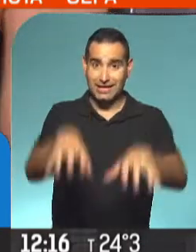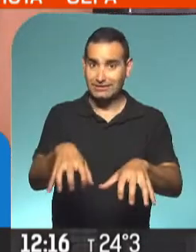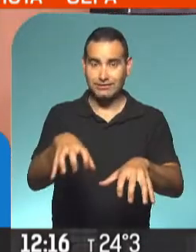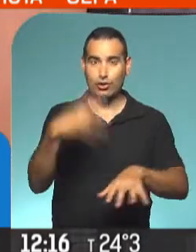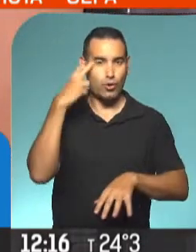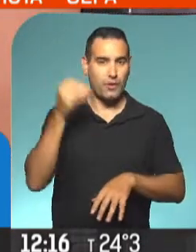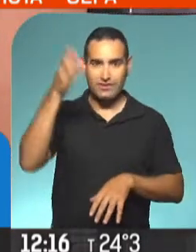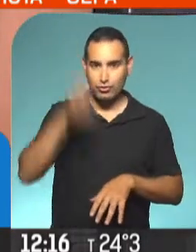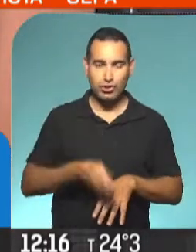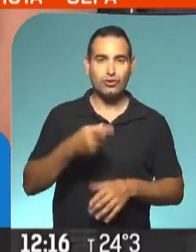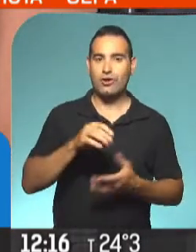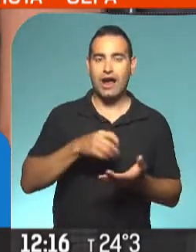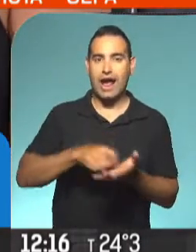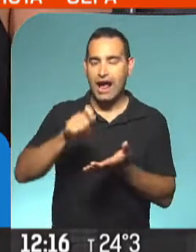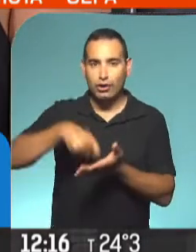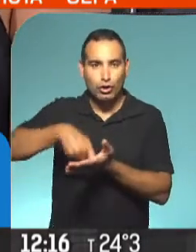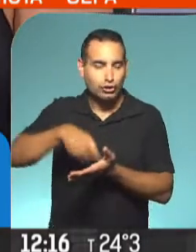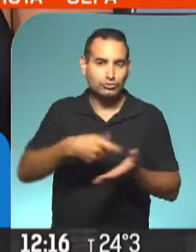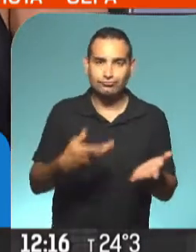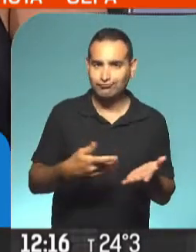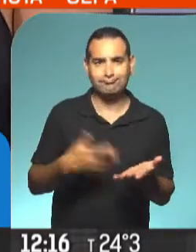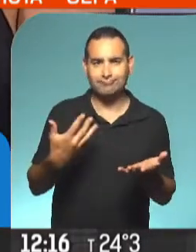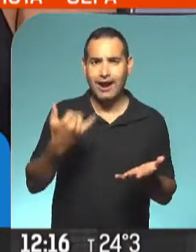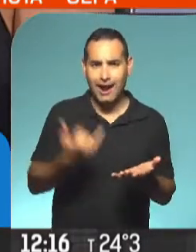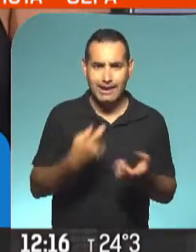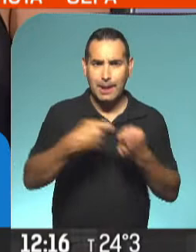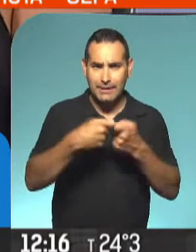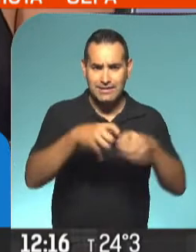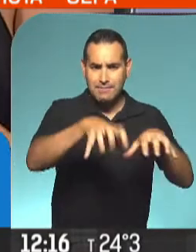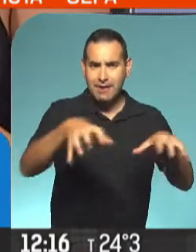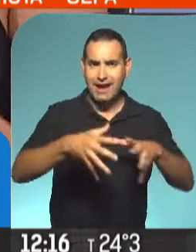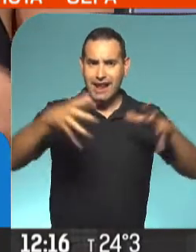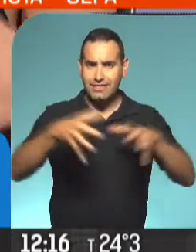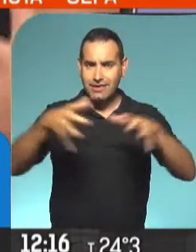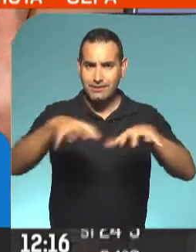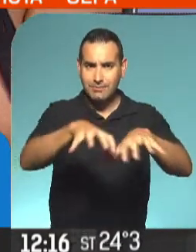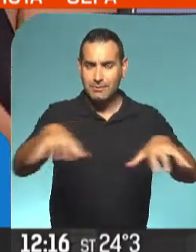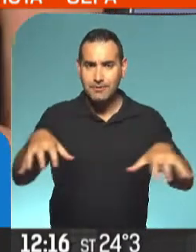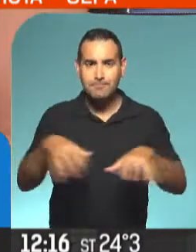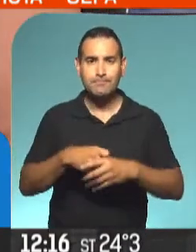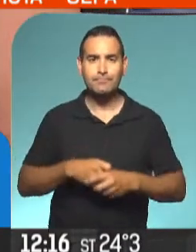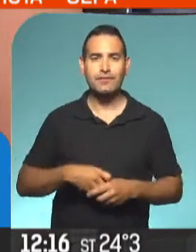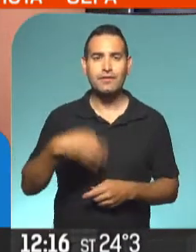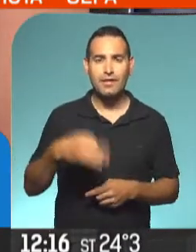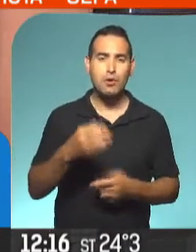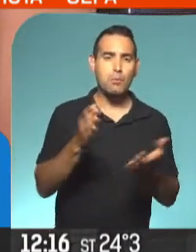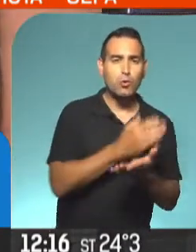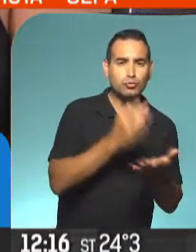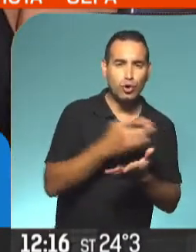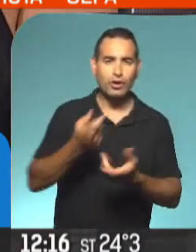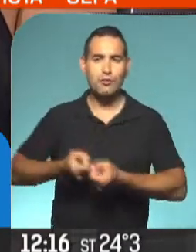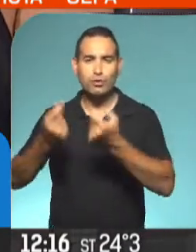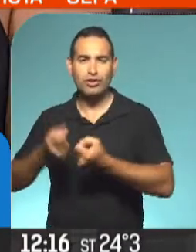del sector. Arroz es el 90%. Consumo masivo. Y así podemos ver en cada uno. Cuando hablamos de que hay que diferenciar el productor del